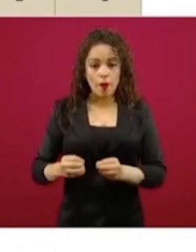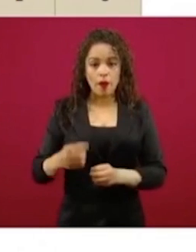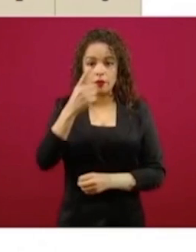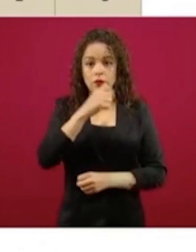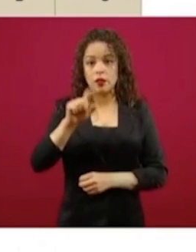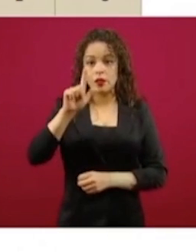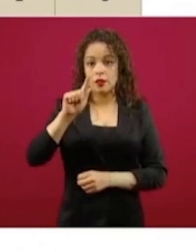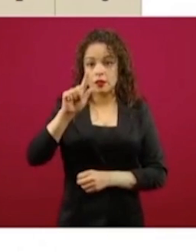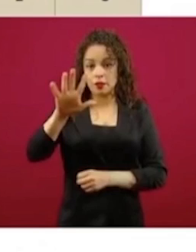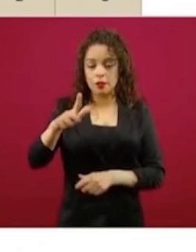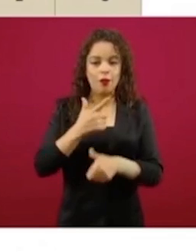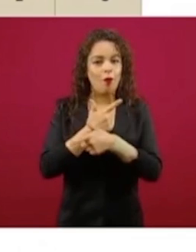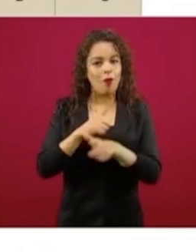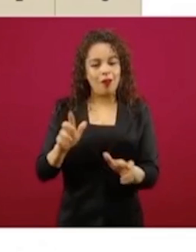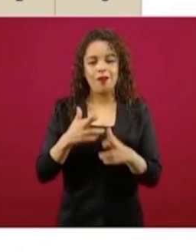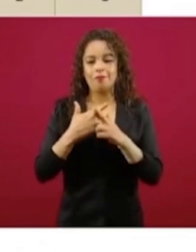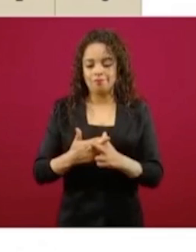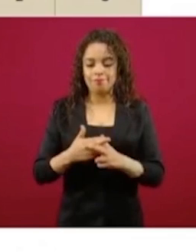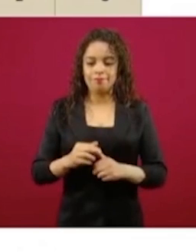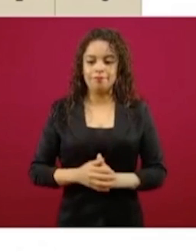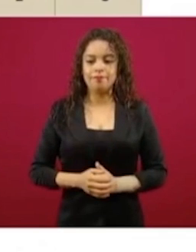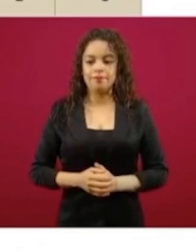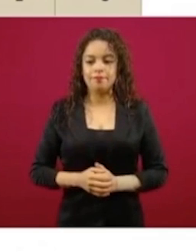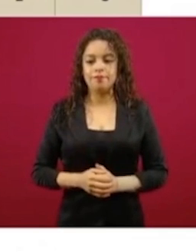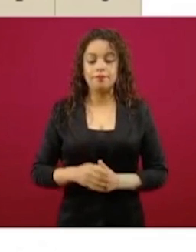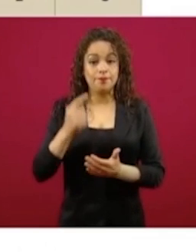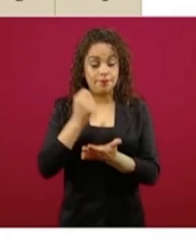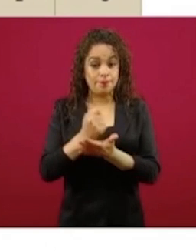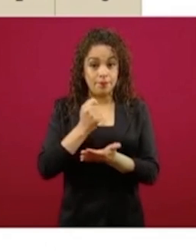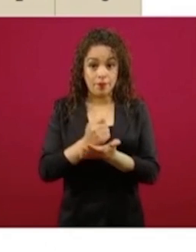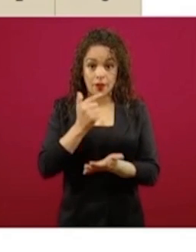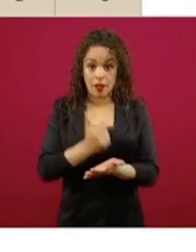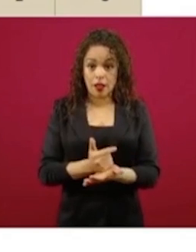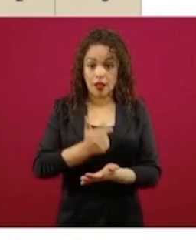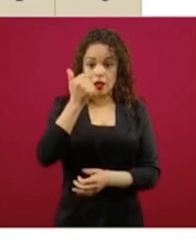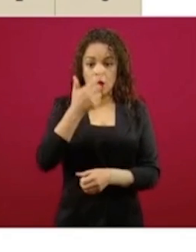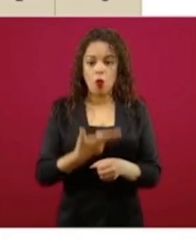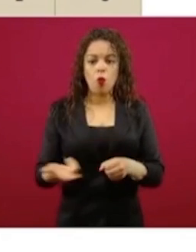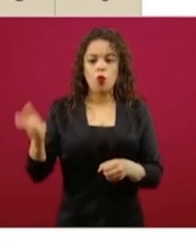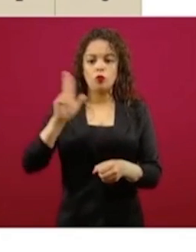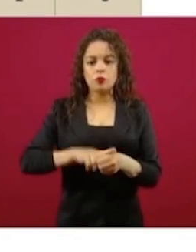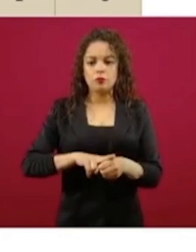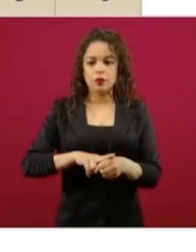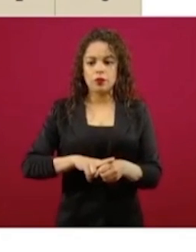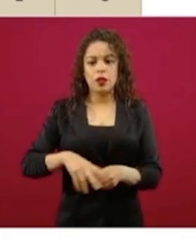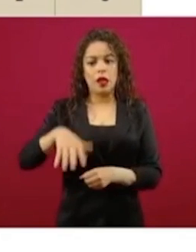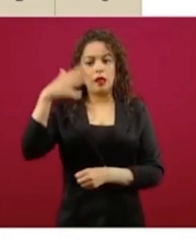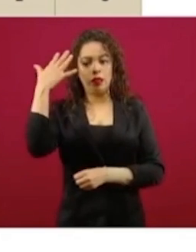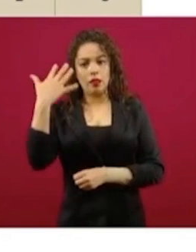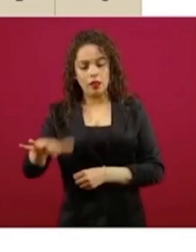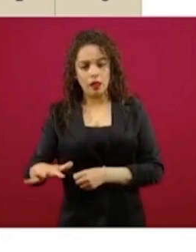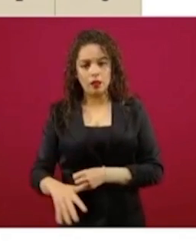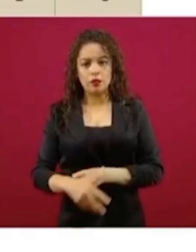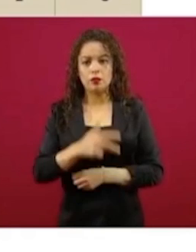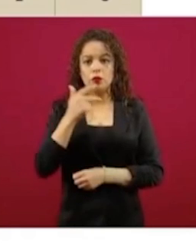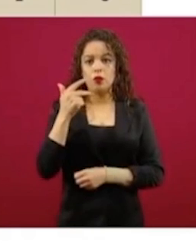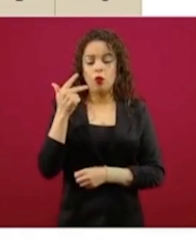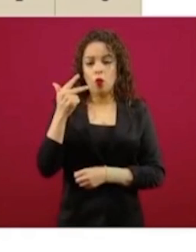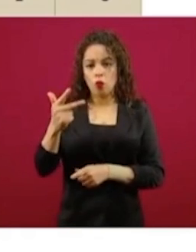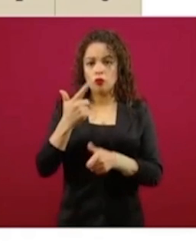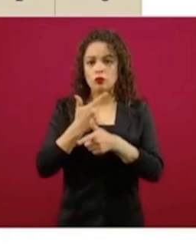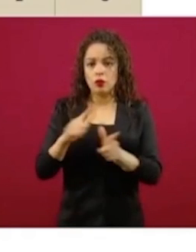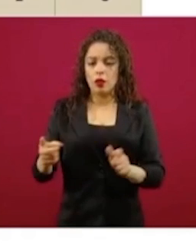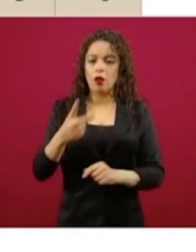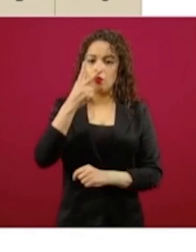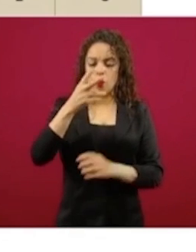175 disponibles. De terapia intensiva tenemos en nuestro hospital 10, de esas 2 están ocupadas, 8 disponibles.